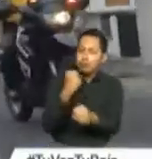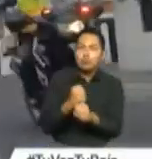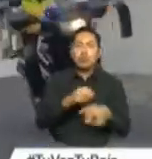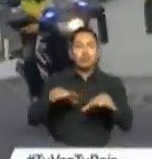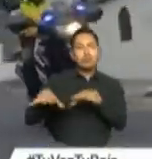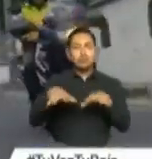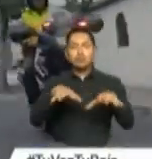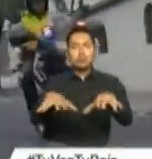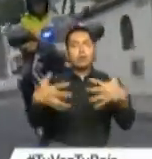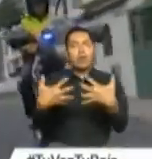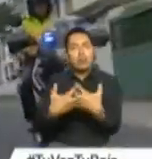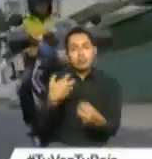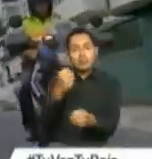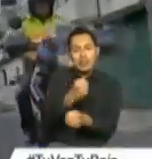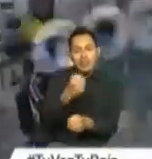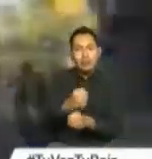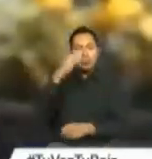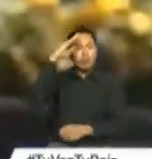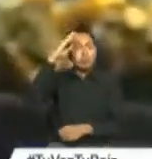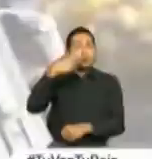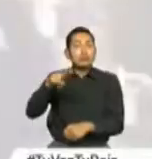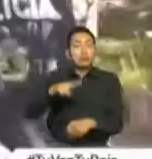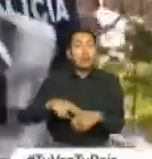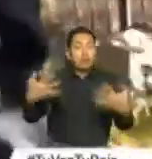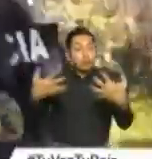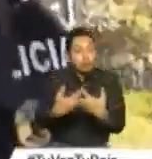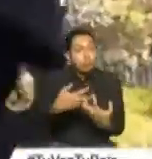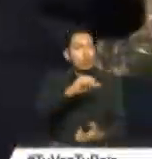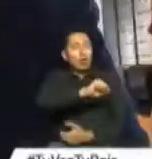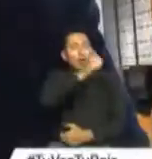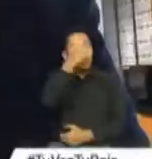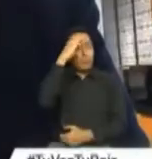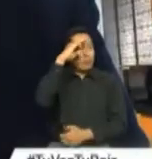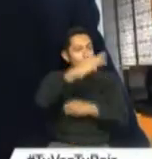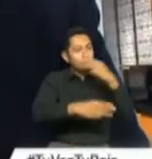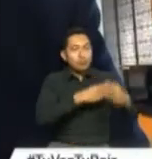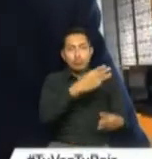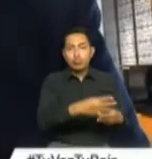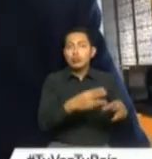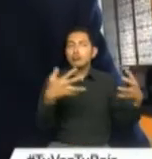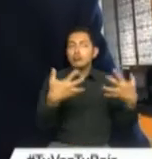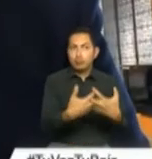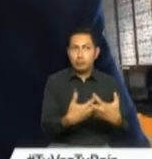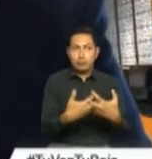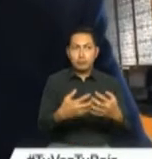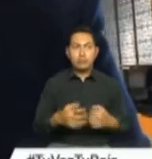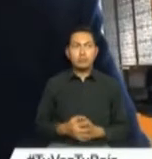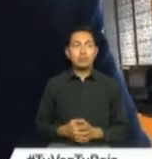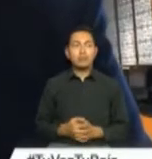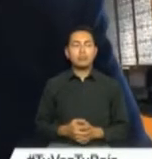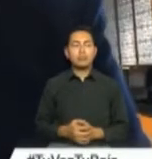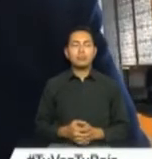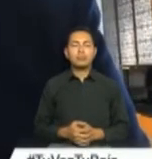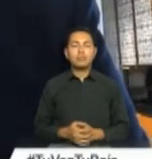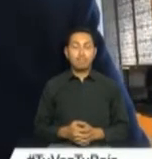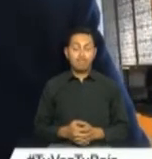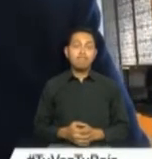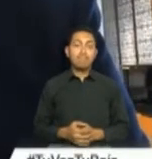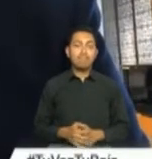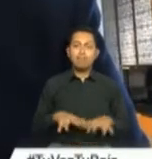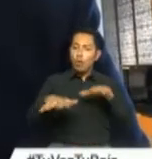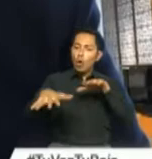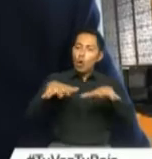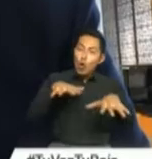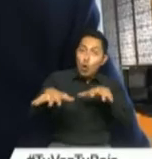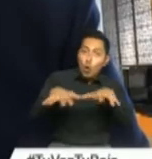que realiza la Policía Nacional con las policías a nivel mundial. Se orienta a poder mejorar la coordinación